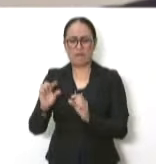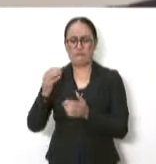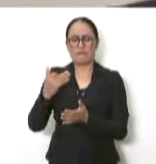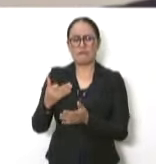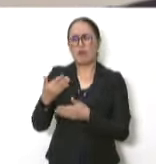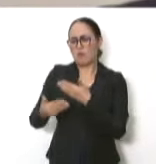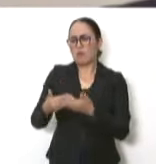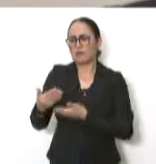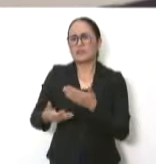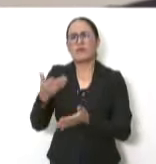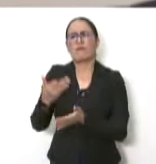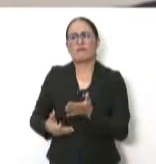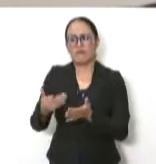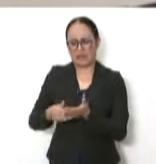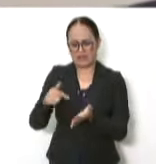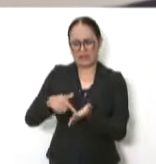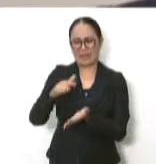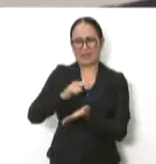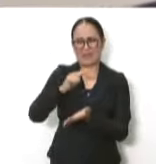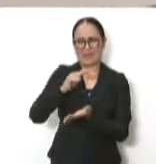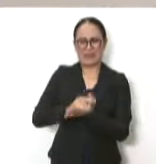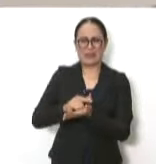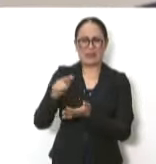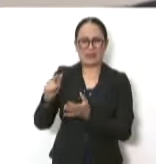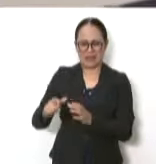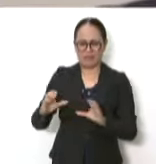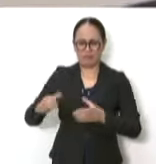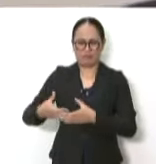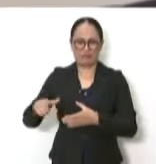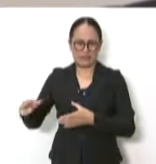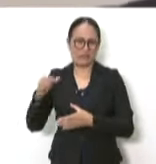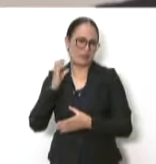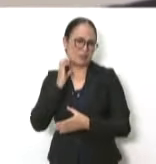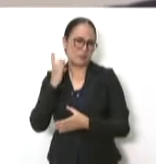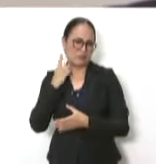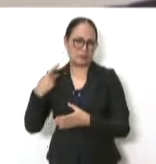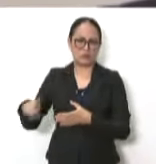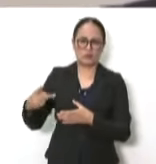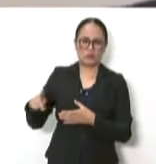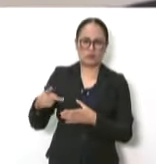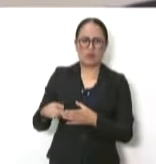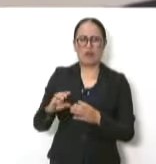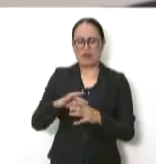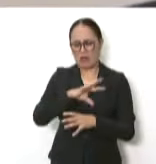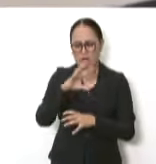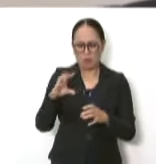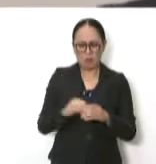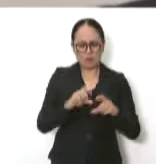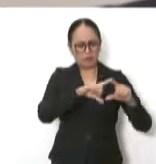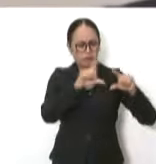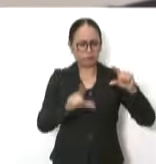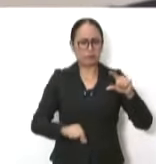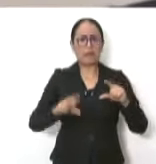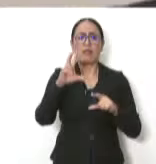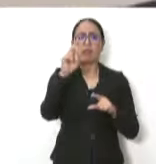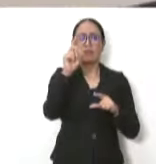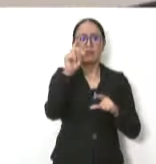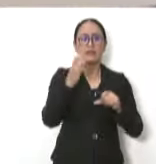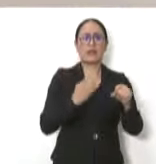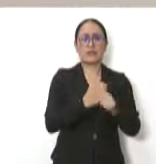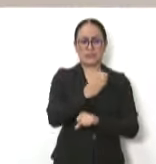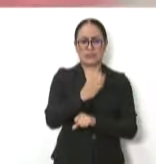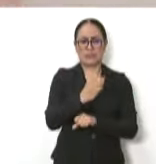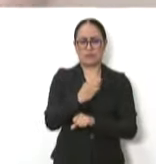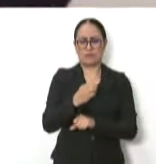de legislativo de aprobación en comisiones y en el pleno, pues ya estaríamos hablando de 30 estados. Me queda claro que estos